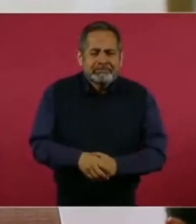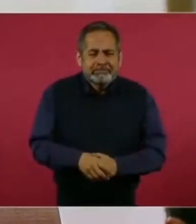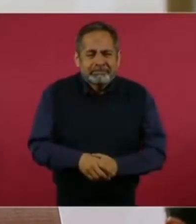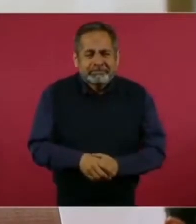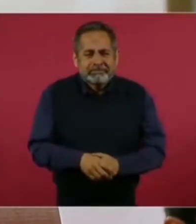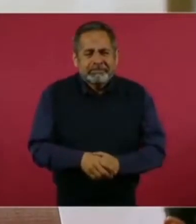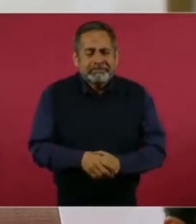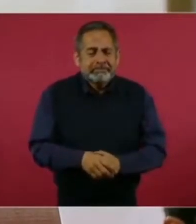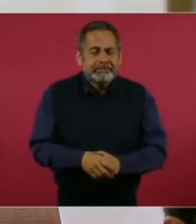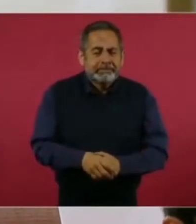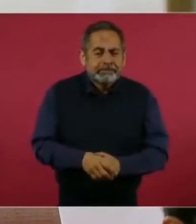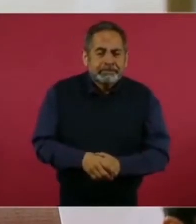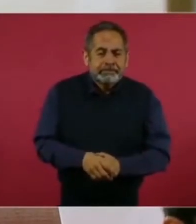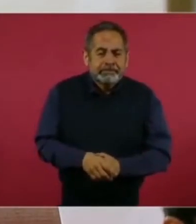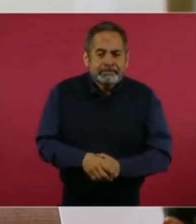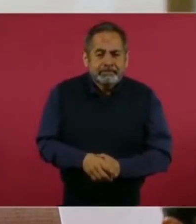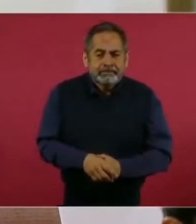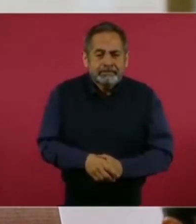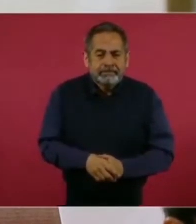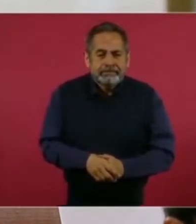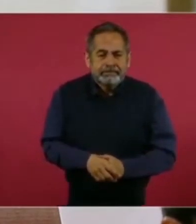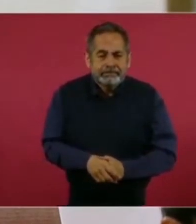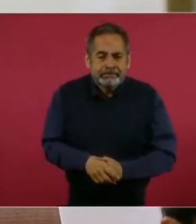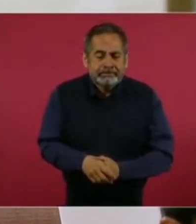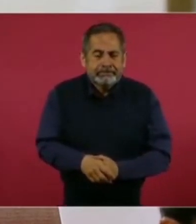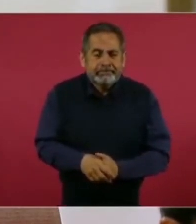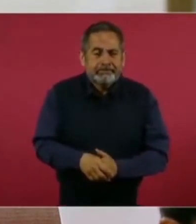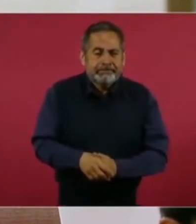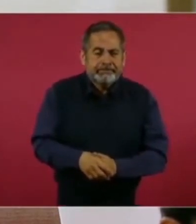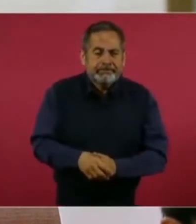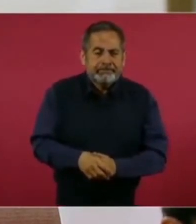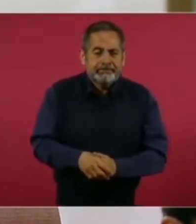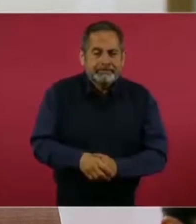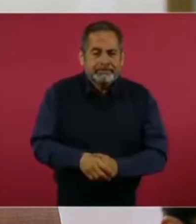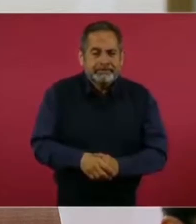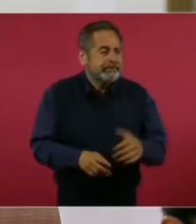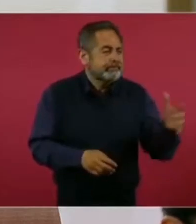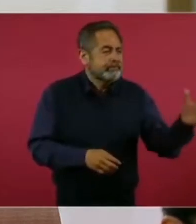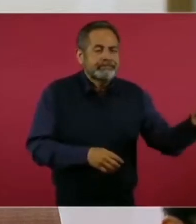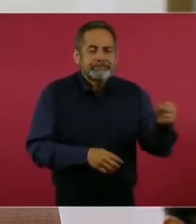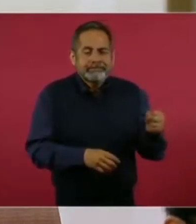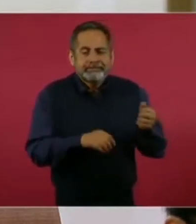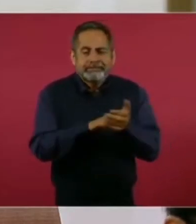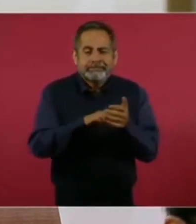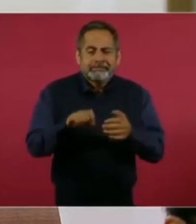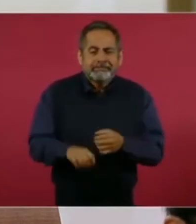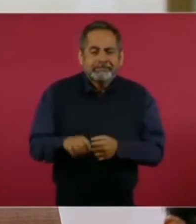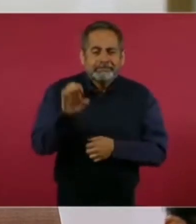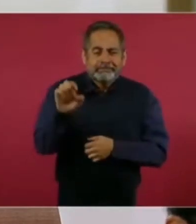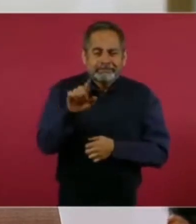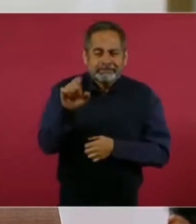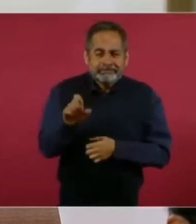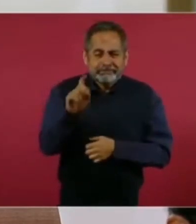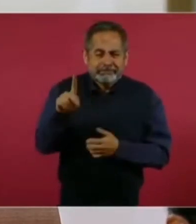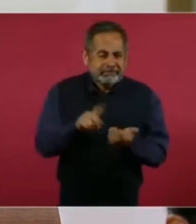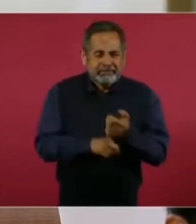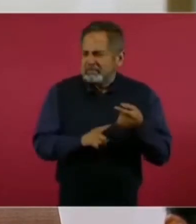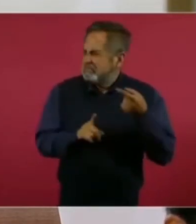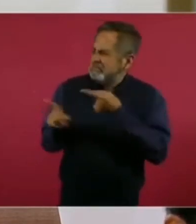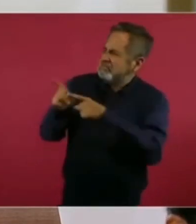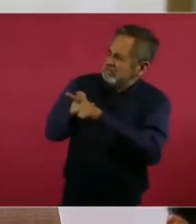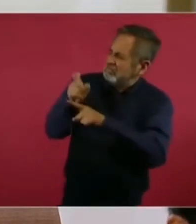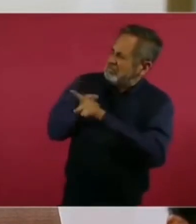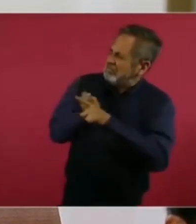traen a a este acedillo no para decir de que ya es una dictadura